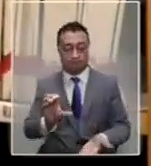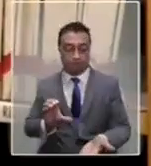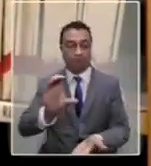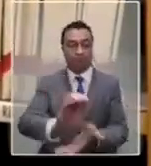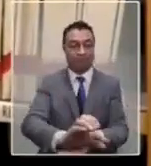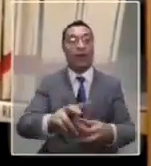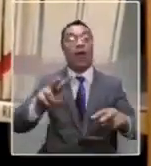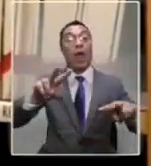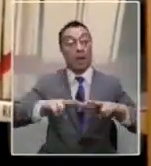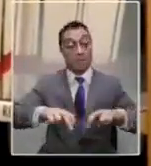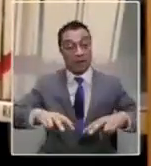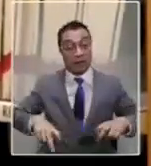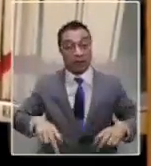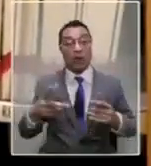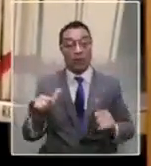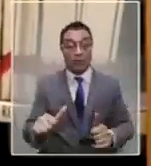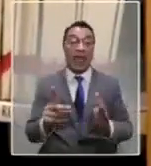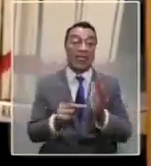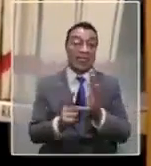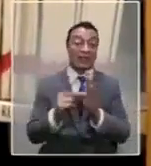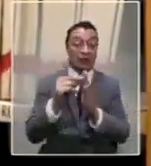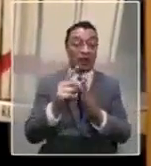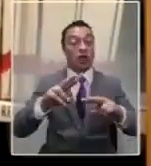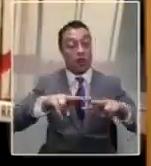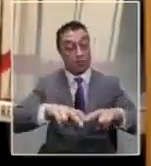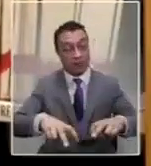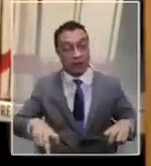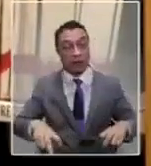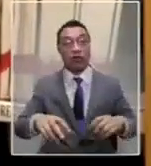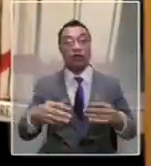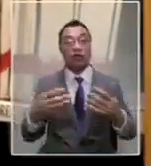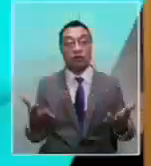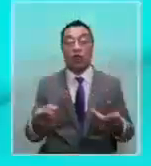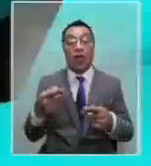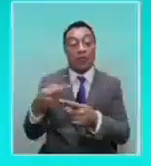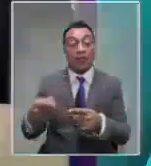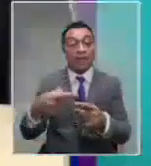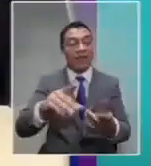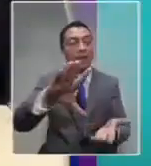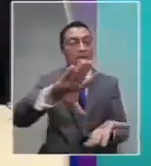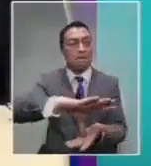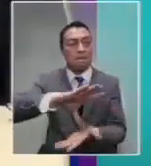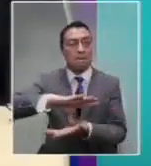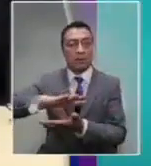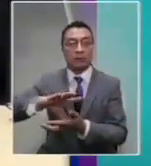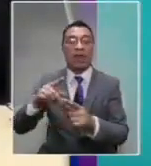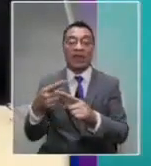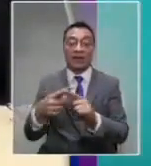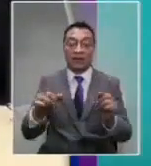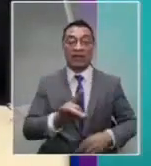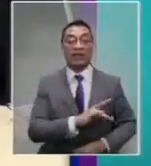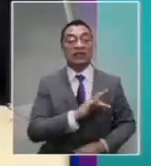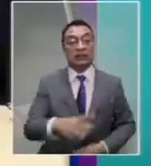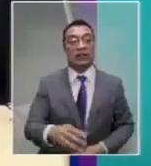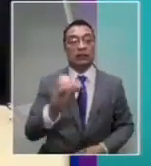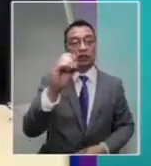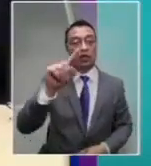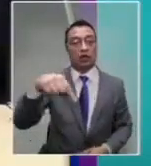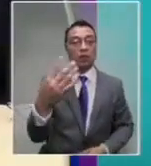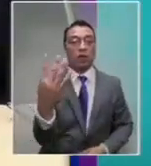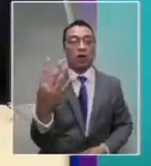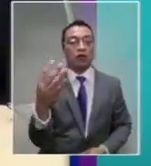inversión en investigación, en desarrollo, investigación y desarrollo en diferentes países es distinta. En Chile tenemos